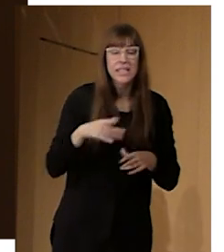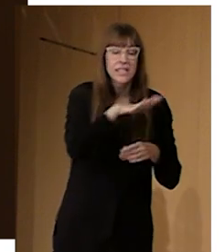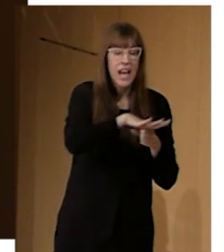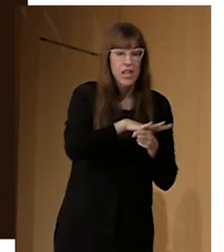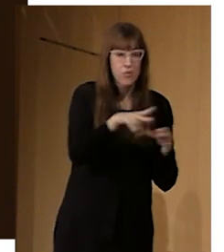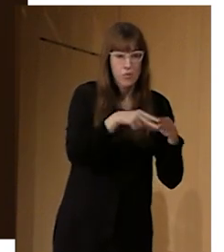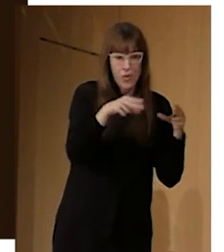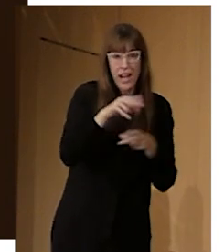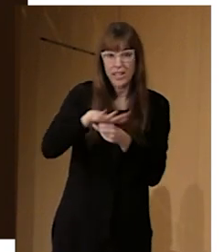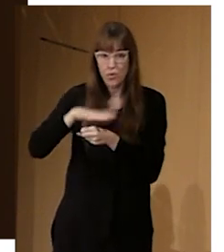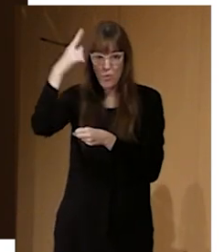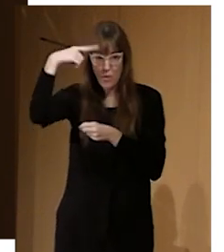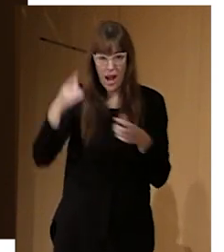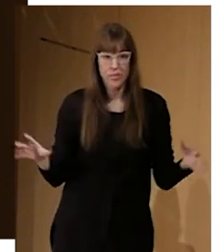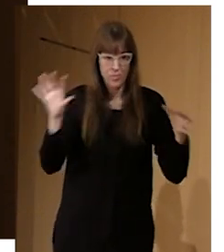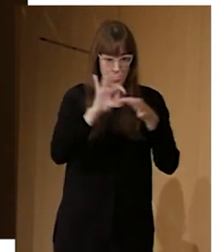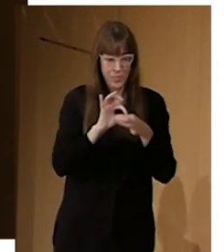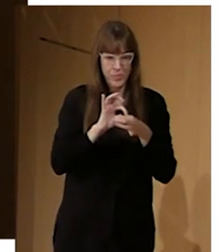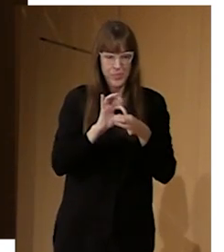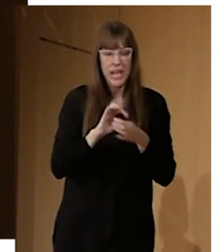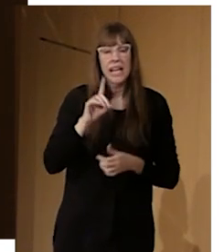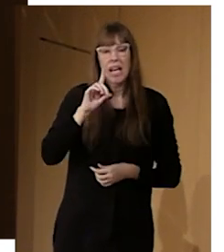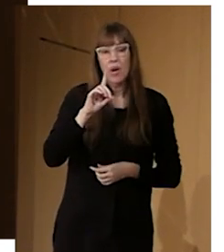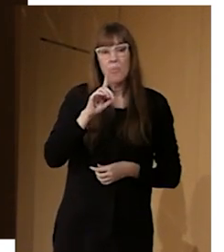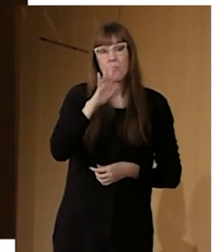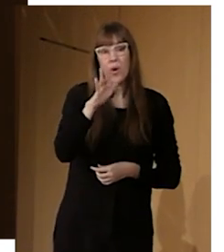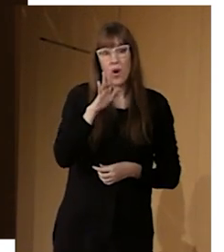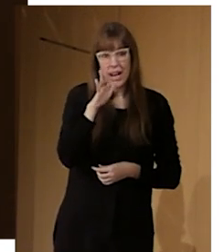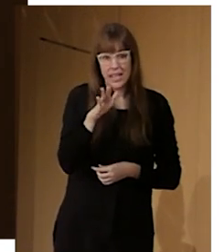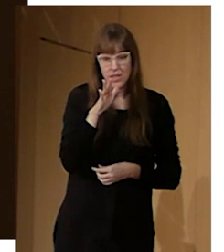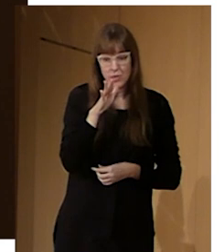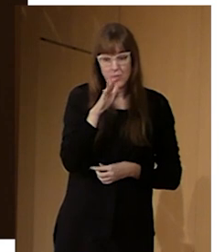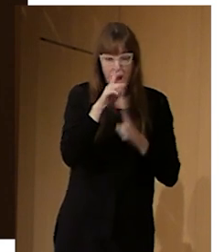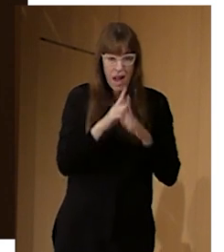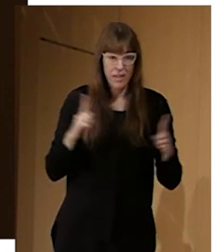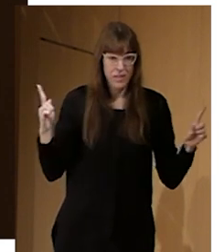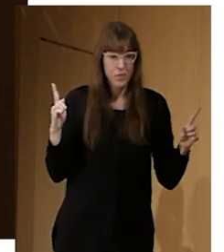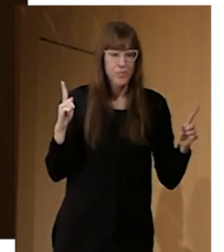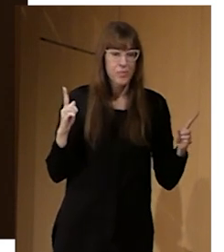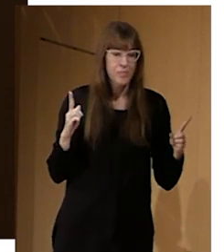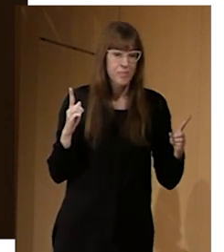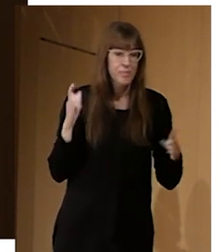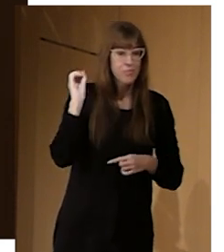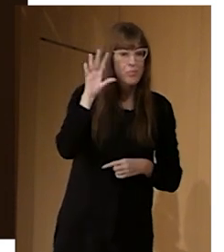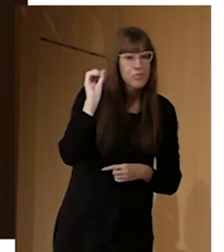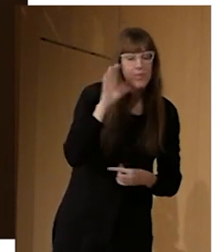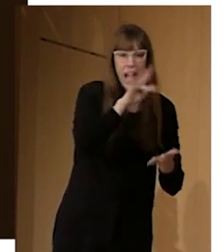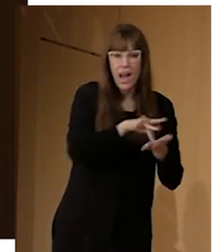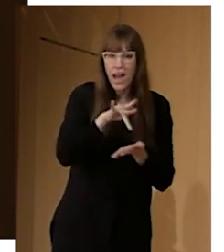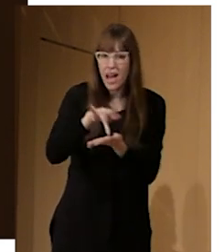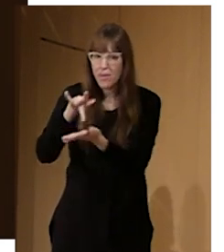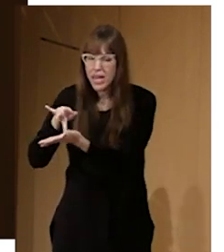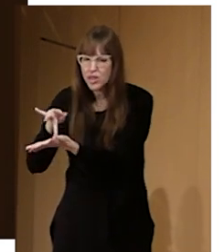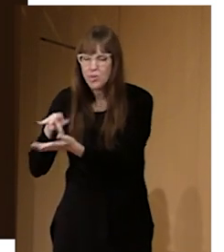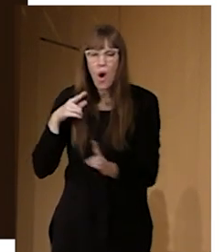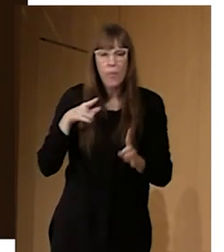por eso a lo largo de todo el año también realizamos otras jornadas y eventos eh muchos de ellos para eh los miembros de nuestra